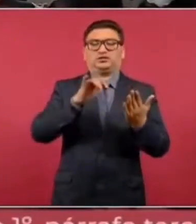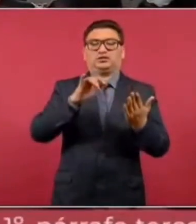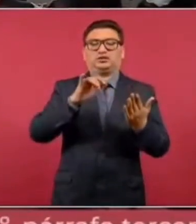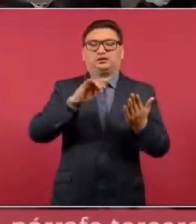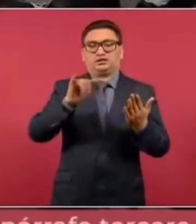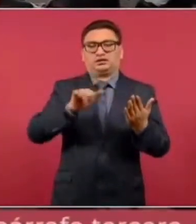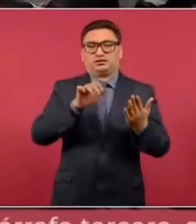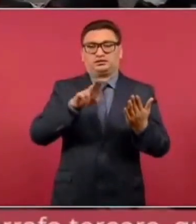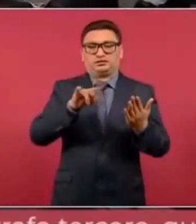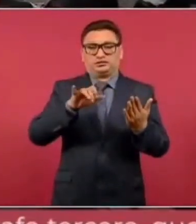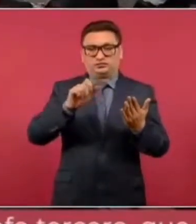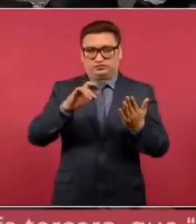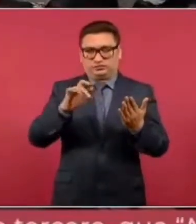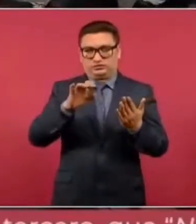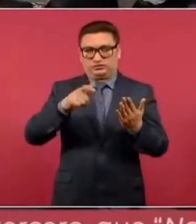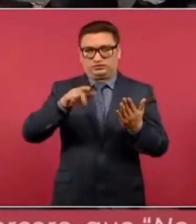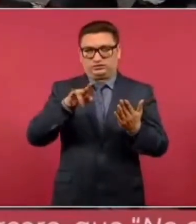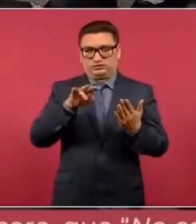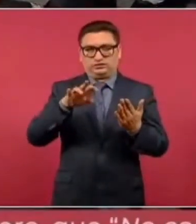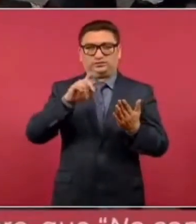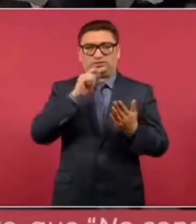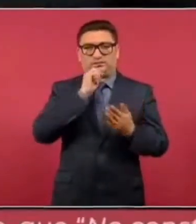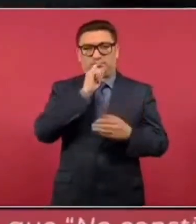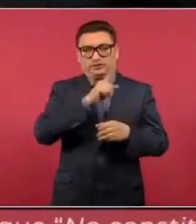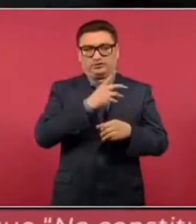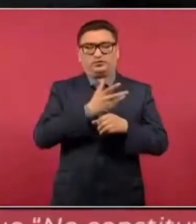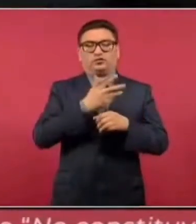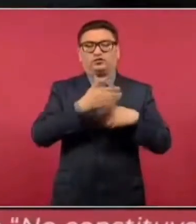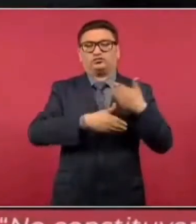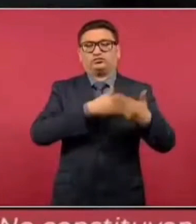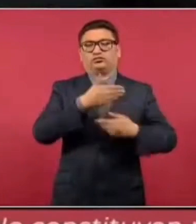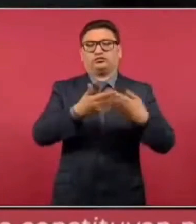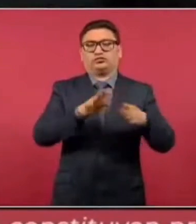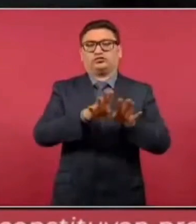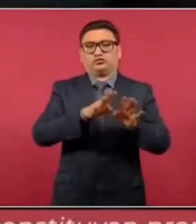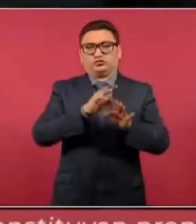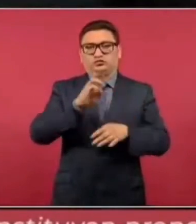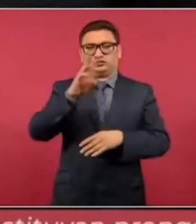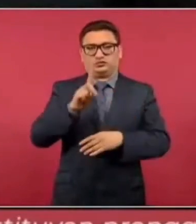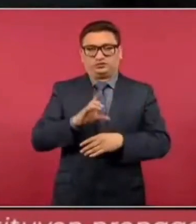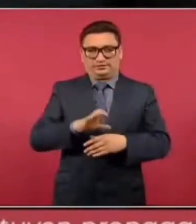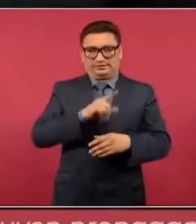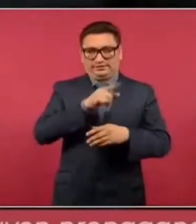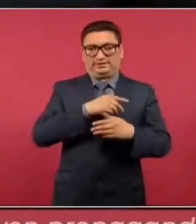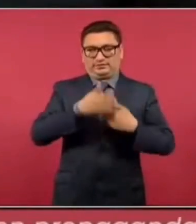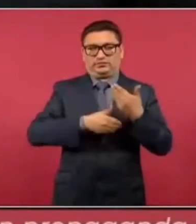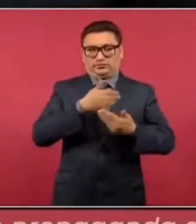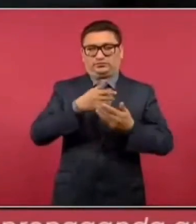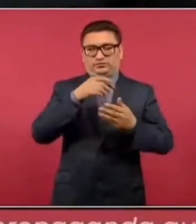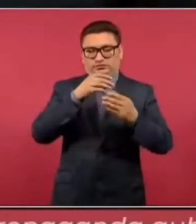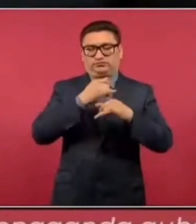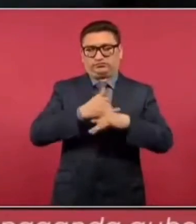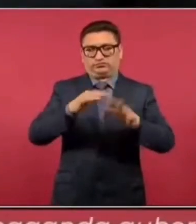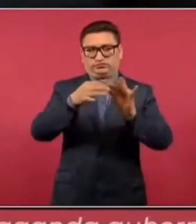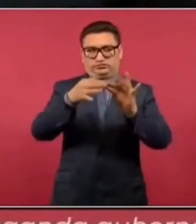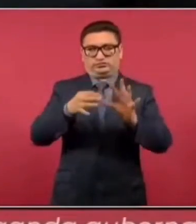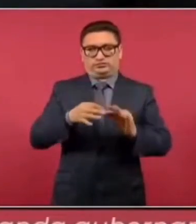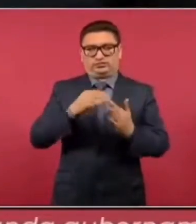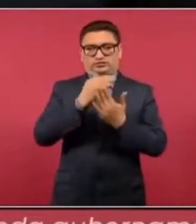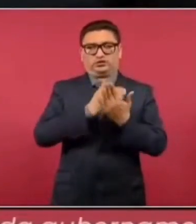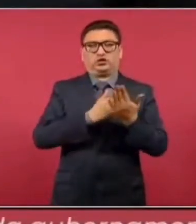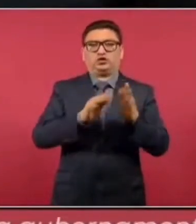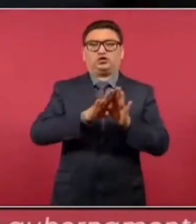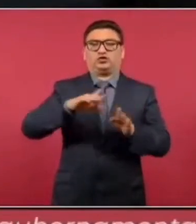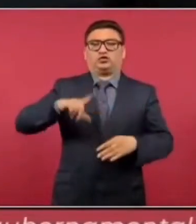Esquivel, corresponsal de Proceso en Washington, donde habla de todo este tema, de todo este procedimiento que se llevó en pláticas tanto